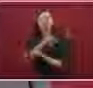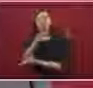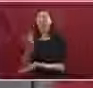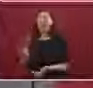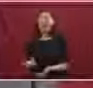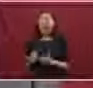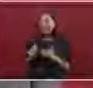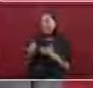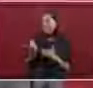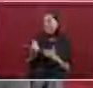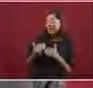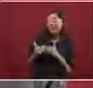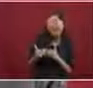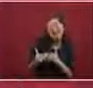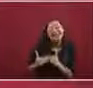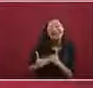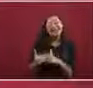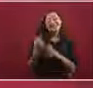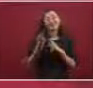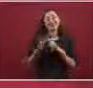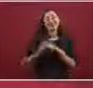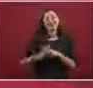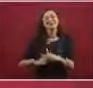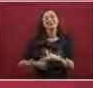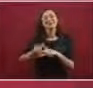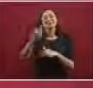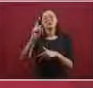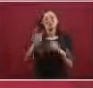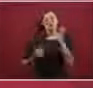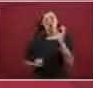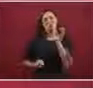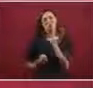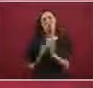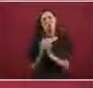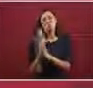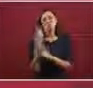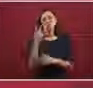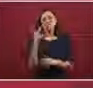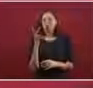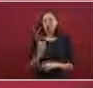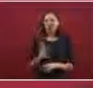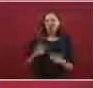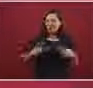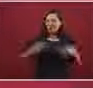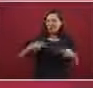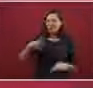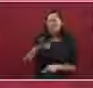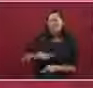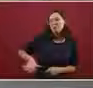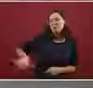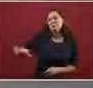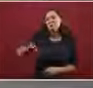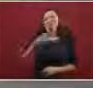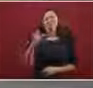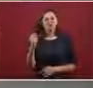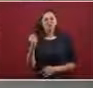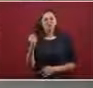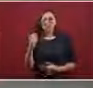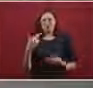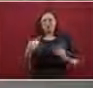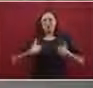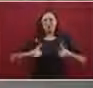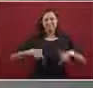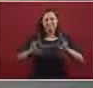estamos estableciendo una democracia representativa, pero no debemos de quedarnos en